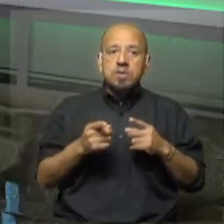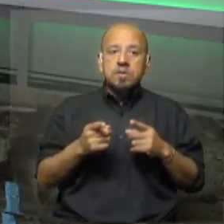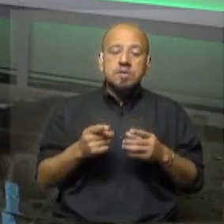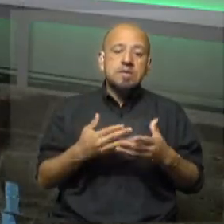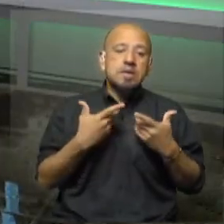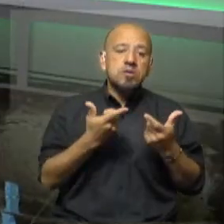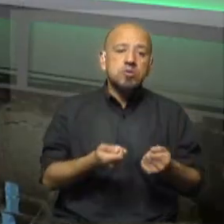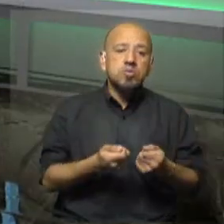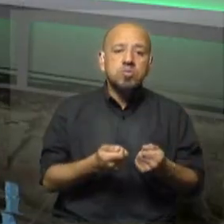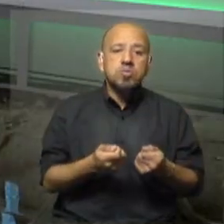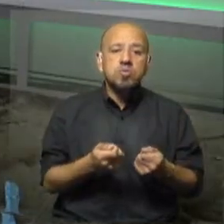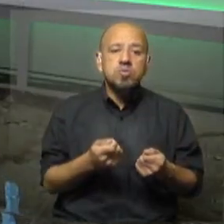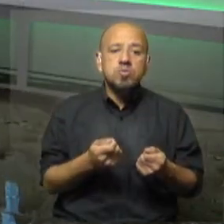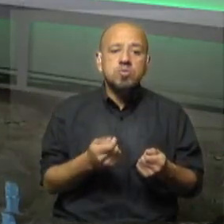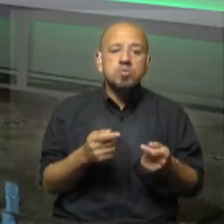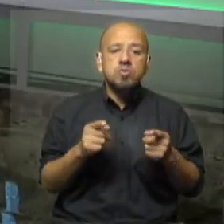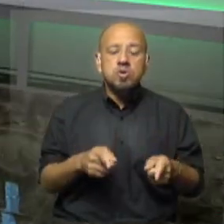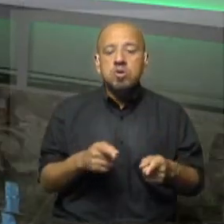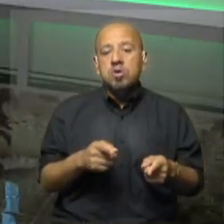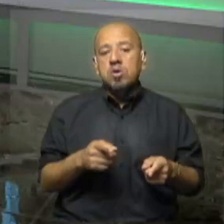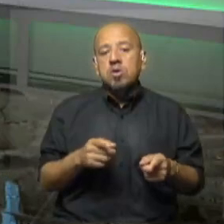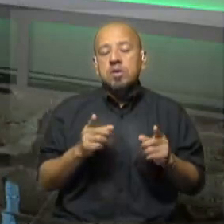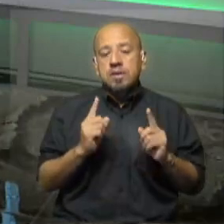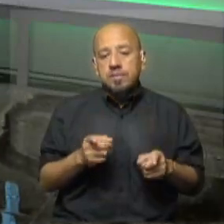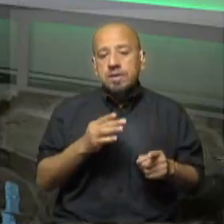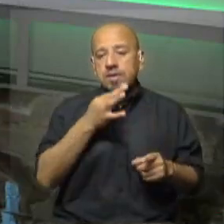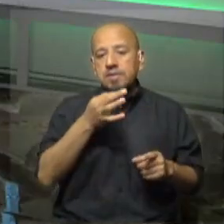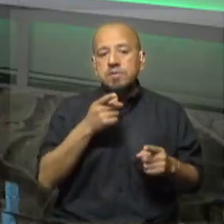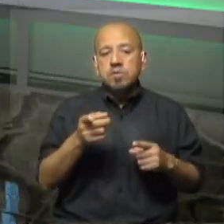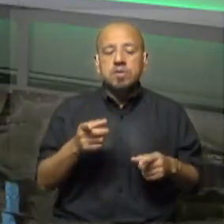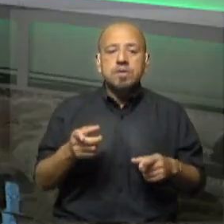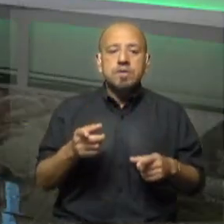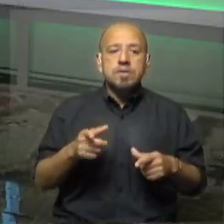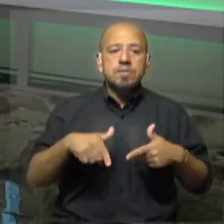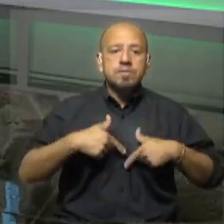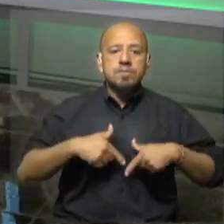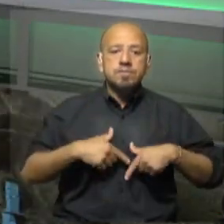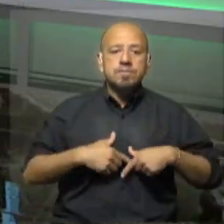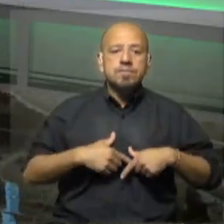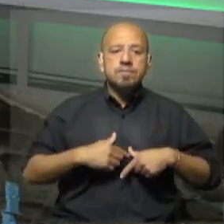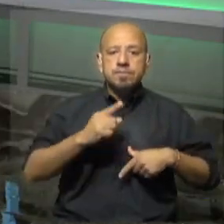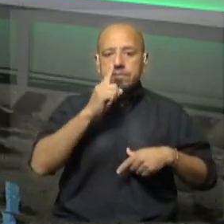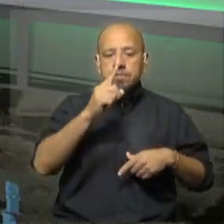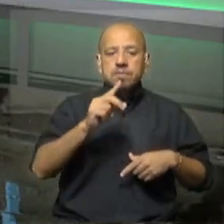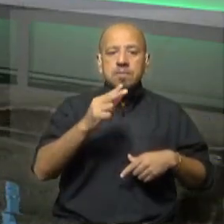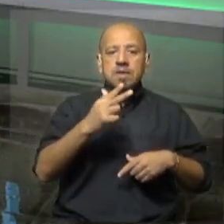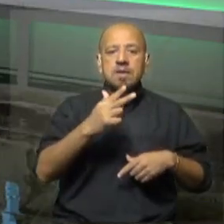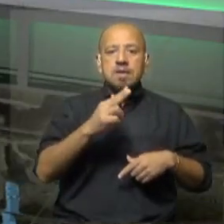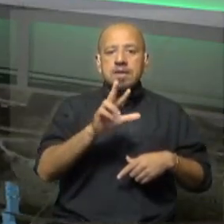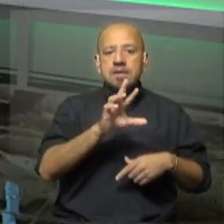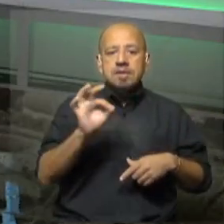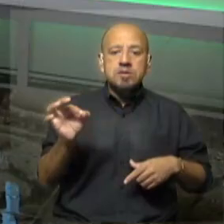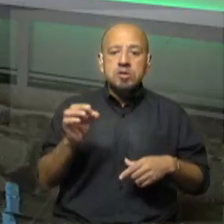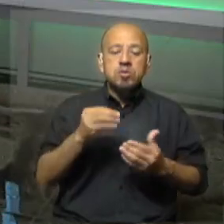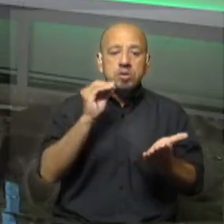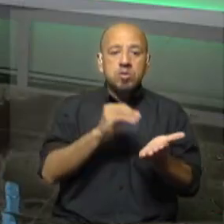ayudas a productores hoy en día, que de paso les comentamos que también se informó desde el Ministerio que fueron más de 1.300 productores que se anotaron para